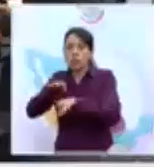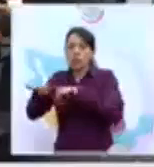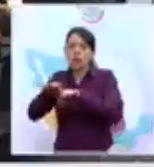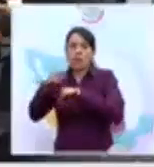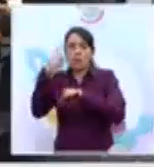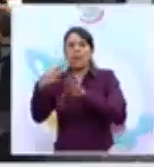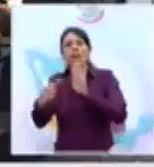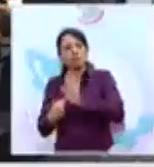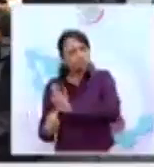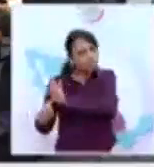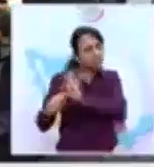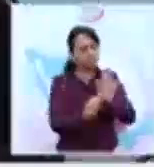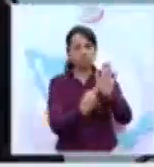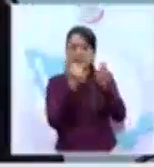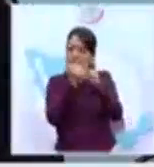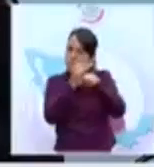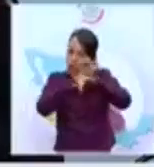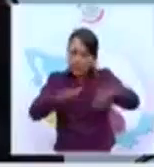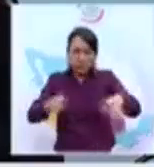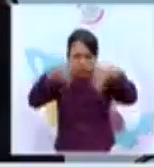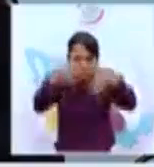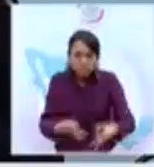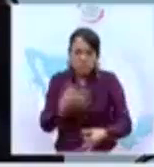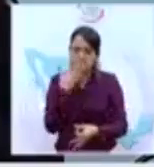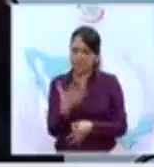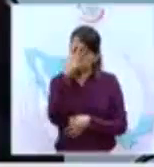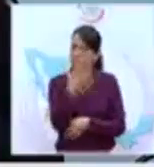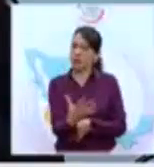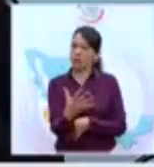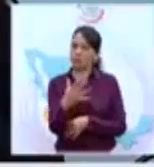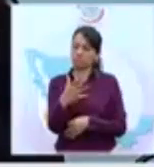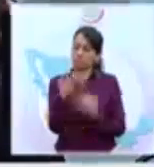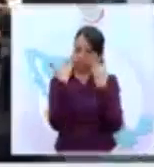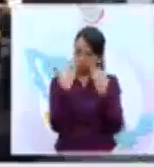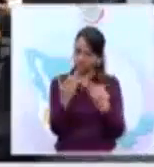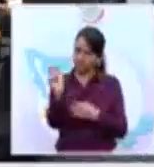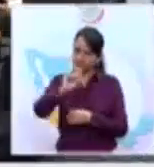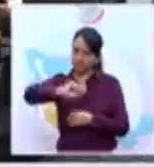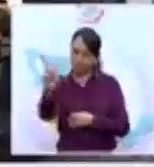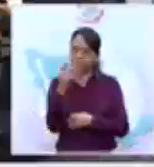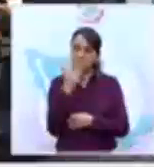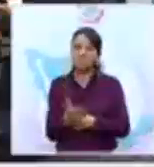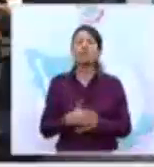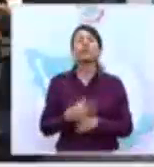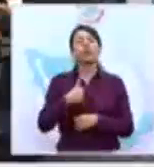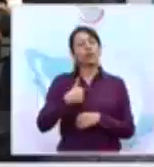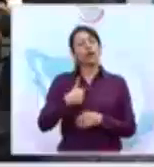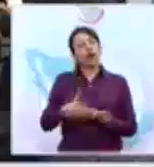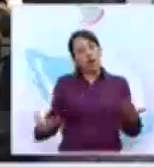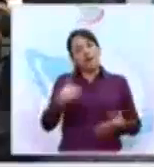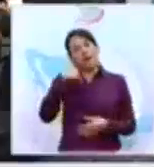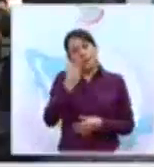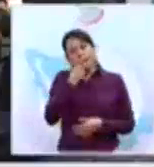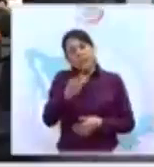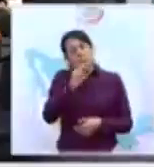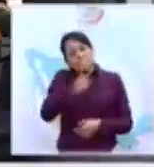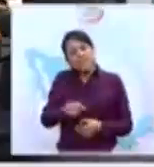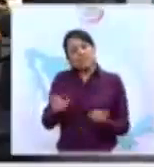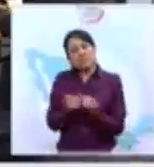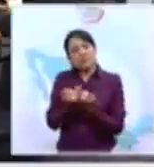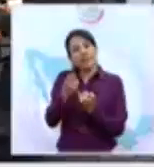quisiera en esta etapa, Golpe, si me lo permiten todos, retomar un poco lo que es el doctor Pliego, que también lo